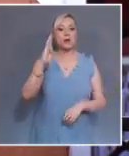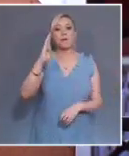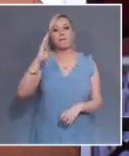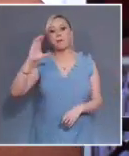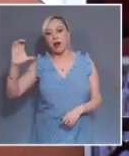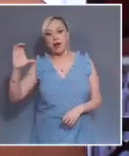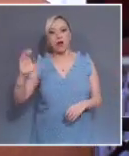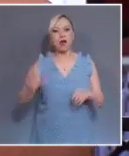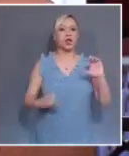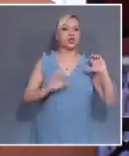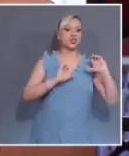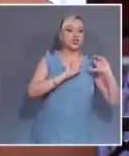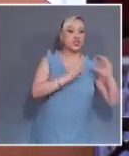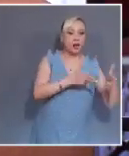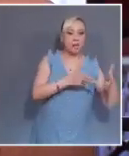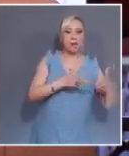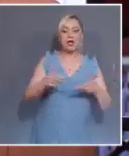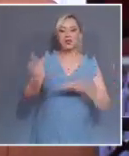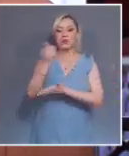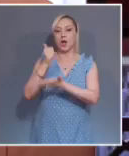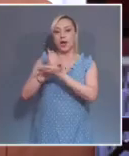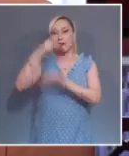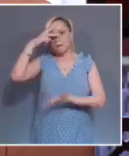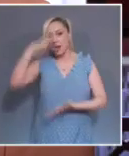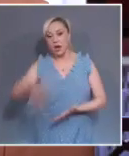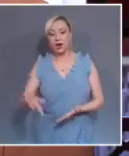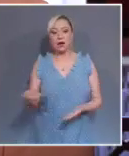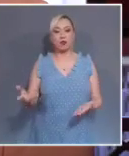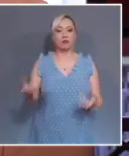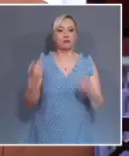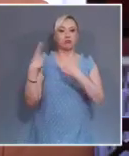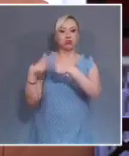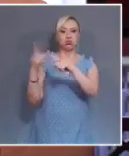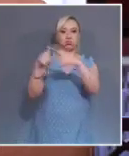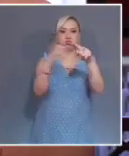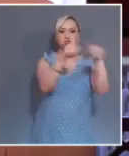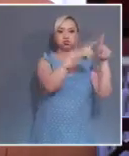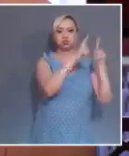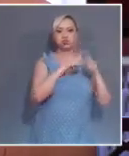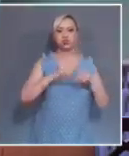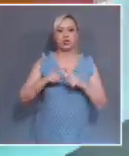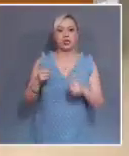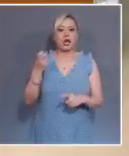Ciudad de México tenía su forma de enjuiciar y así habíamos trabajado tradicionalmente.